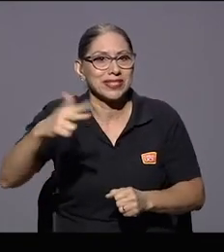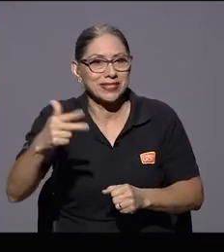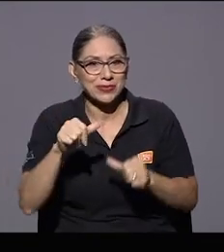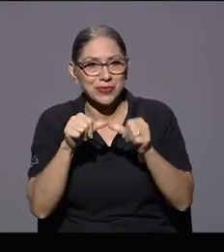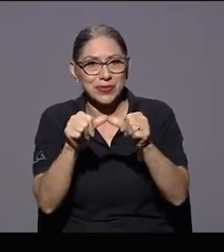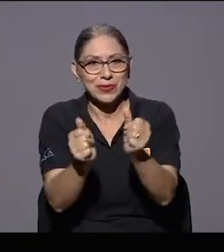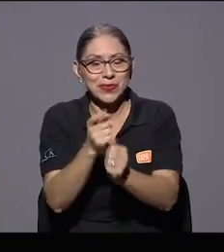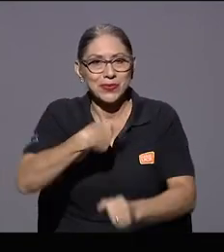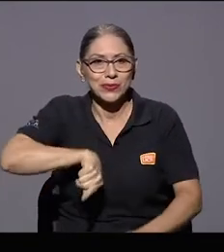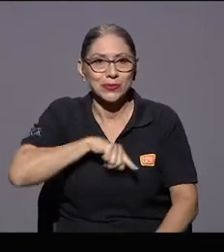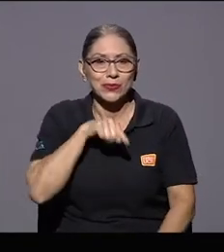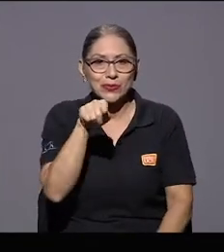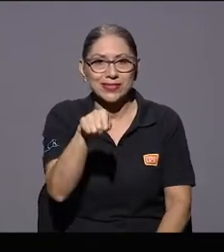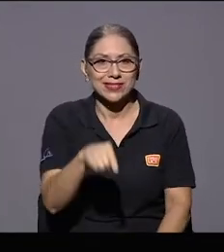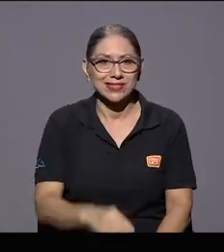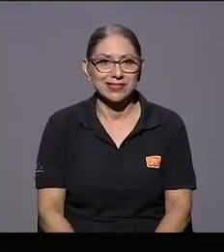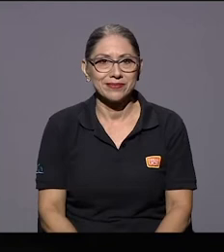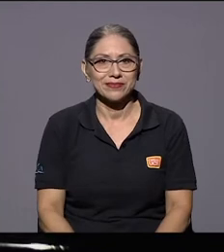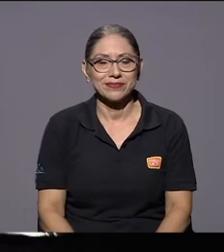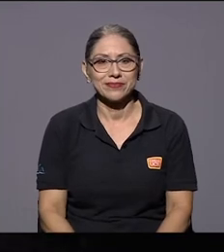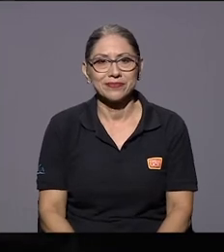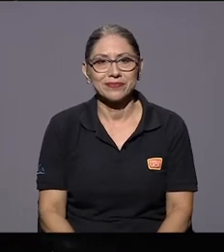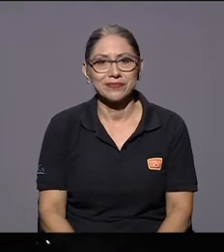con nosotros.